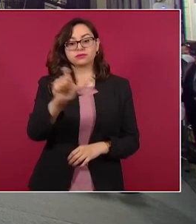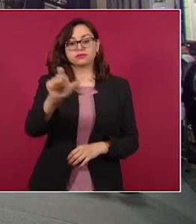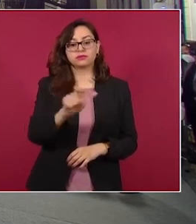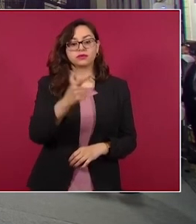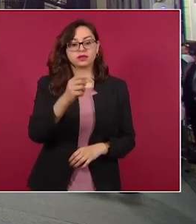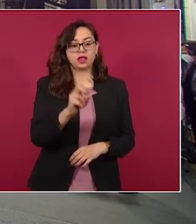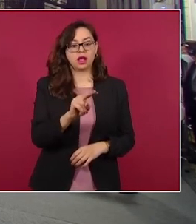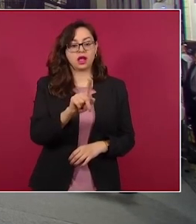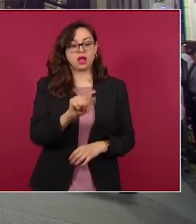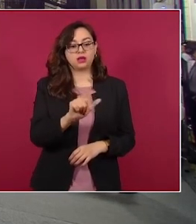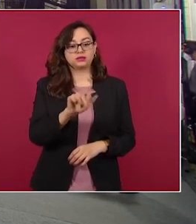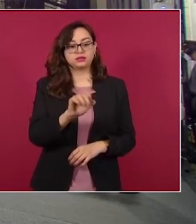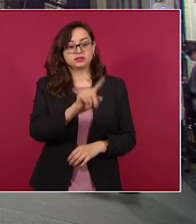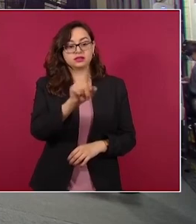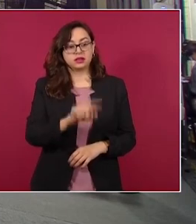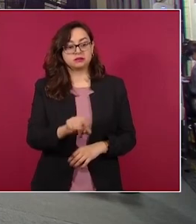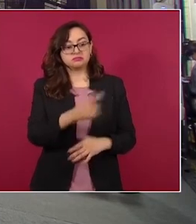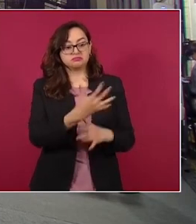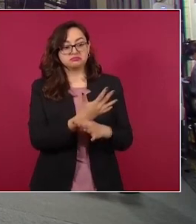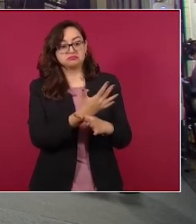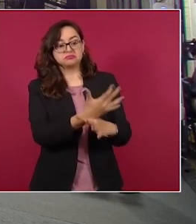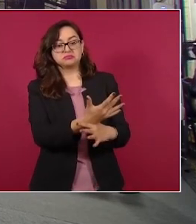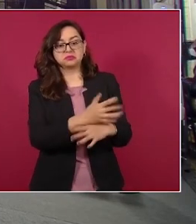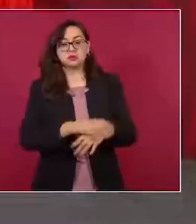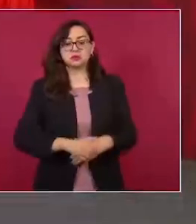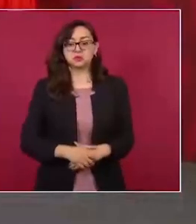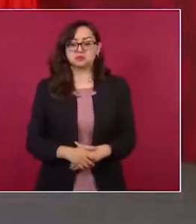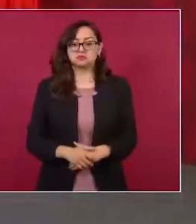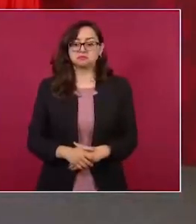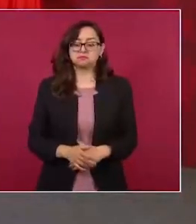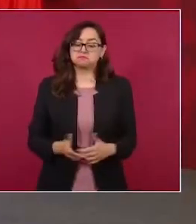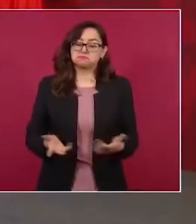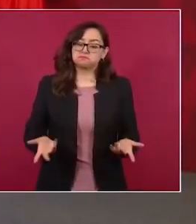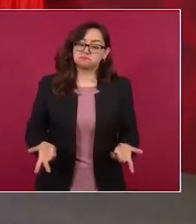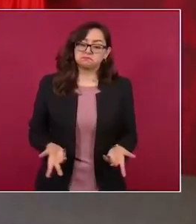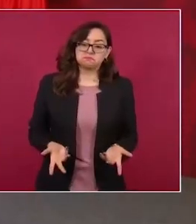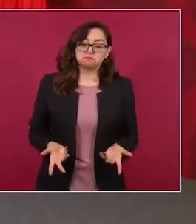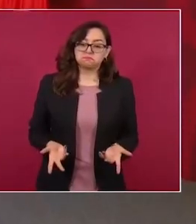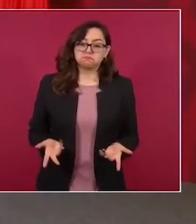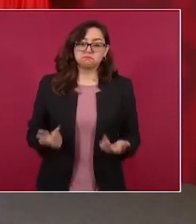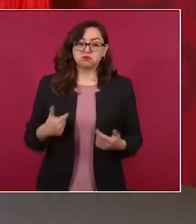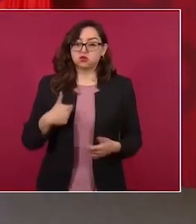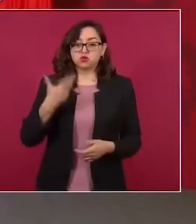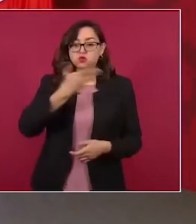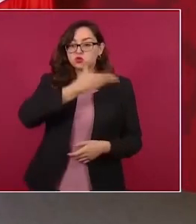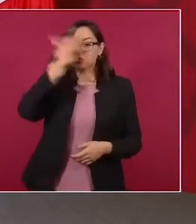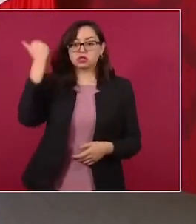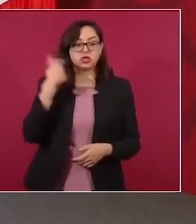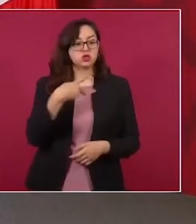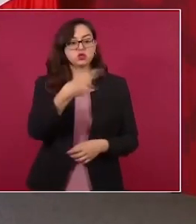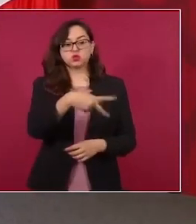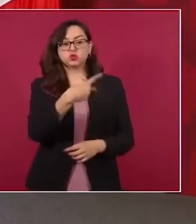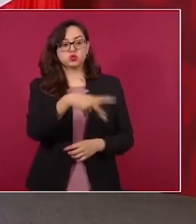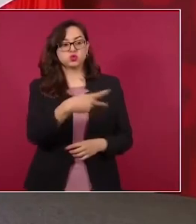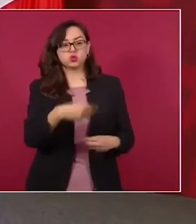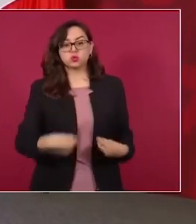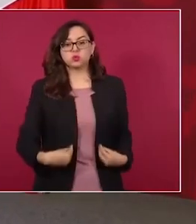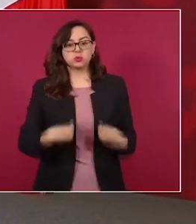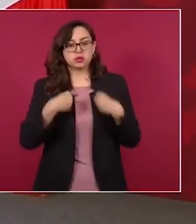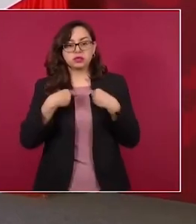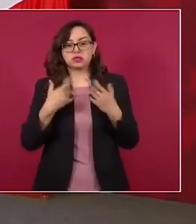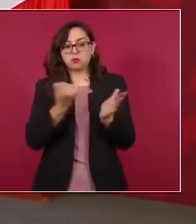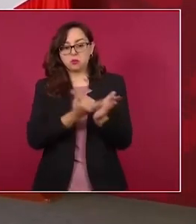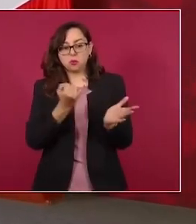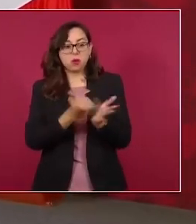pues no tengo el conocimiento exacto de cómo está su situación, pero estoy seguro que va a terminar pagando.